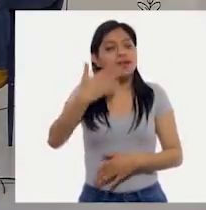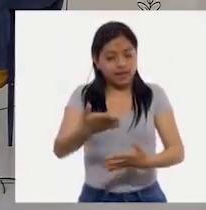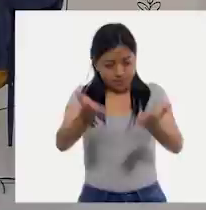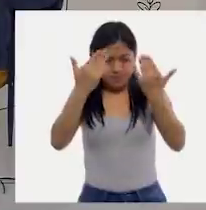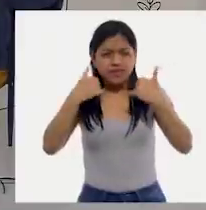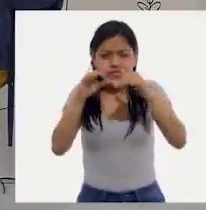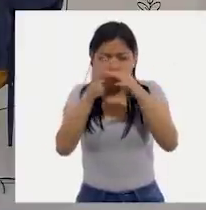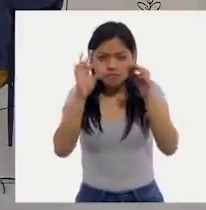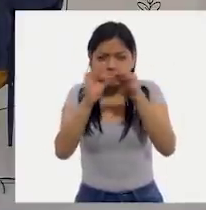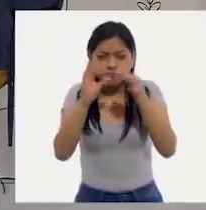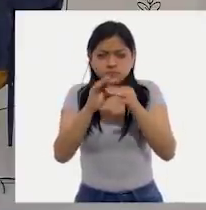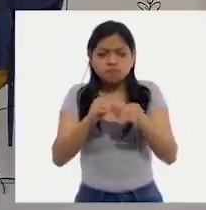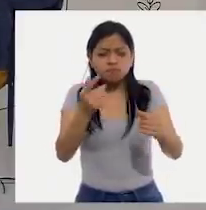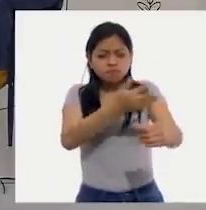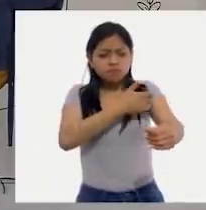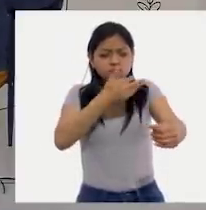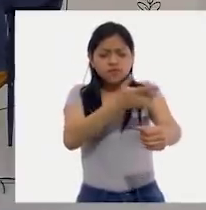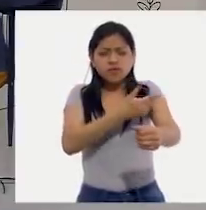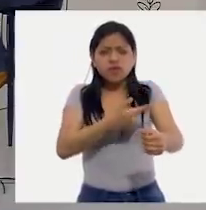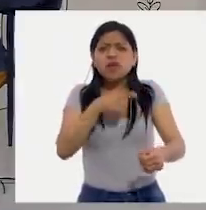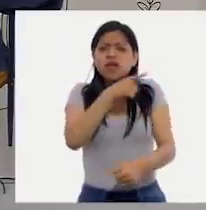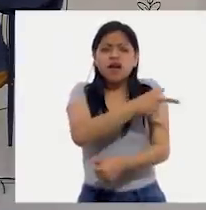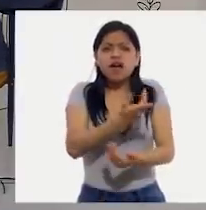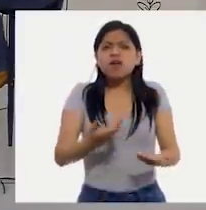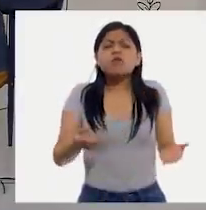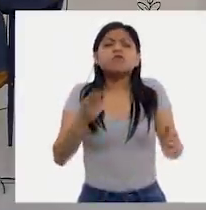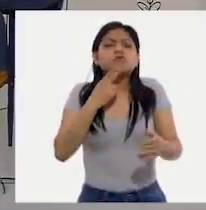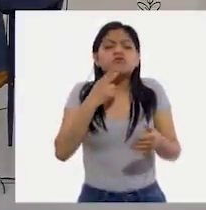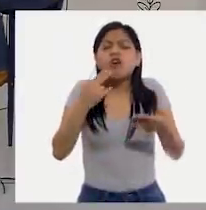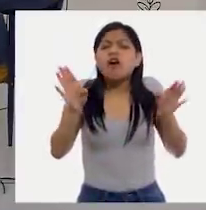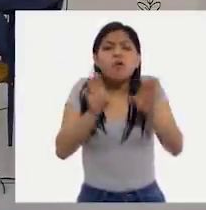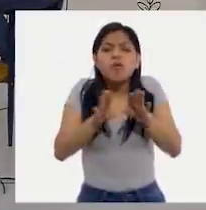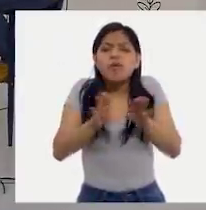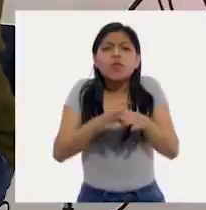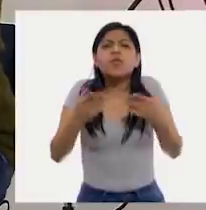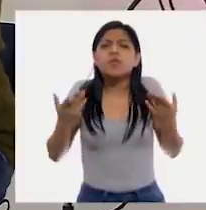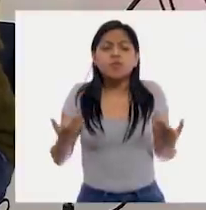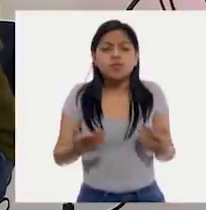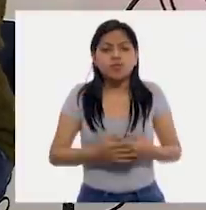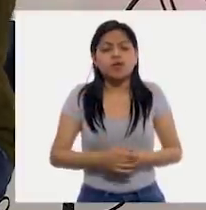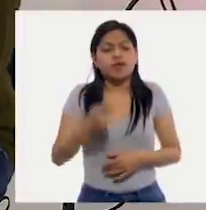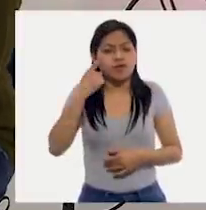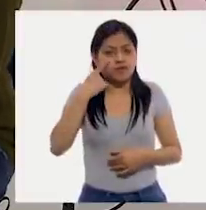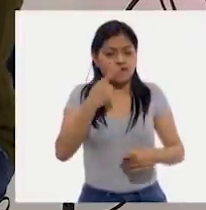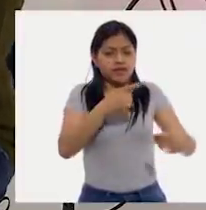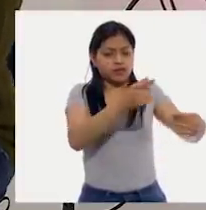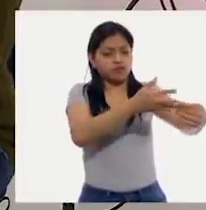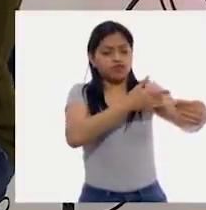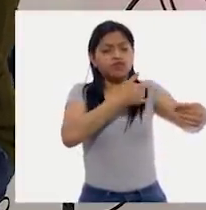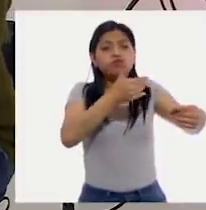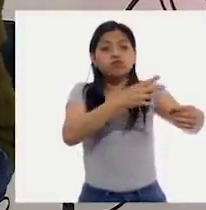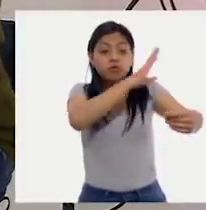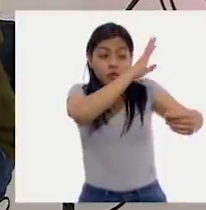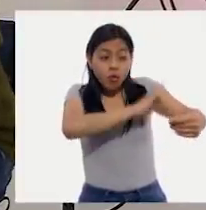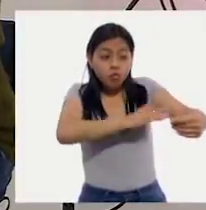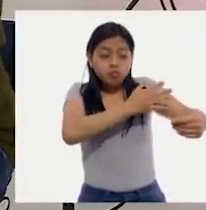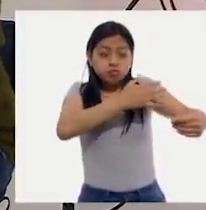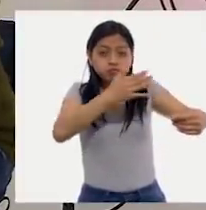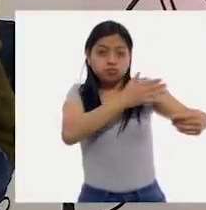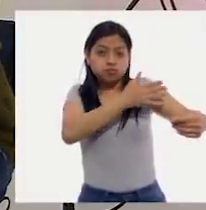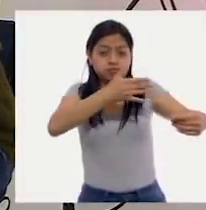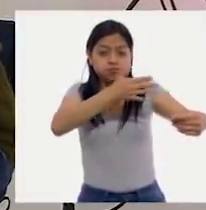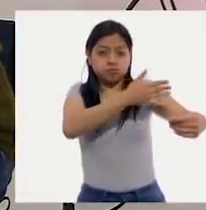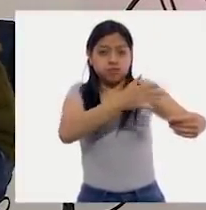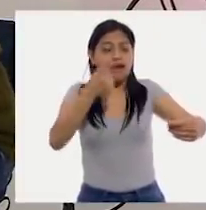explícanos cómo funciona el arpa. Bueno, el arpa funciona por medio de la vibración de cuerdas, ¿no? Uh-huh. En